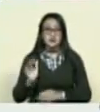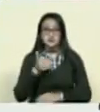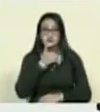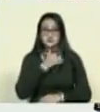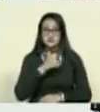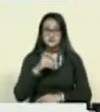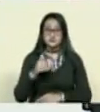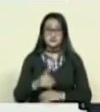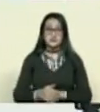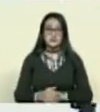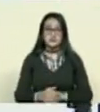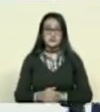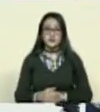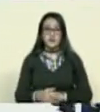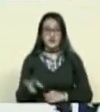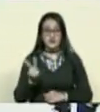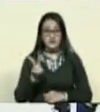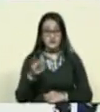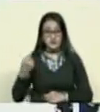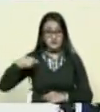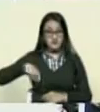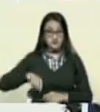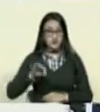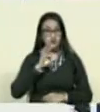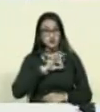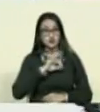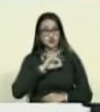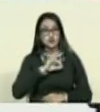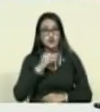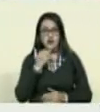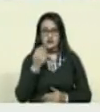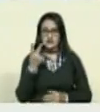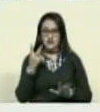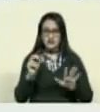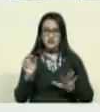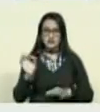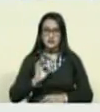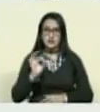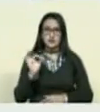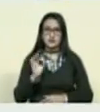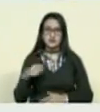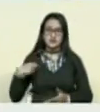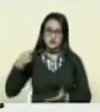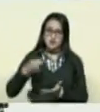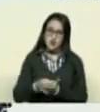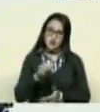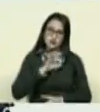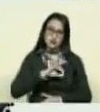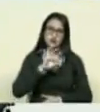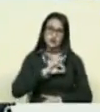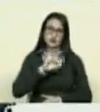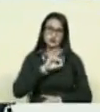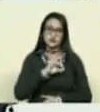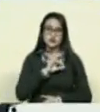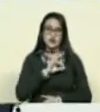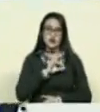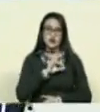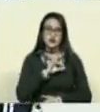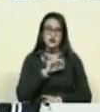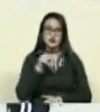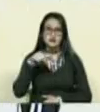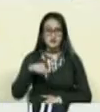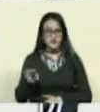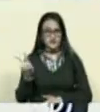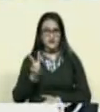nuestro país es garante de la inversión social, cerca del 70% destinado a la inversión social de nuestro